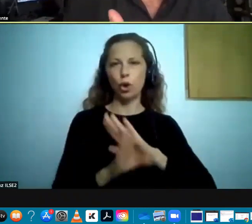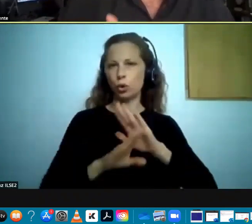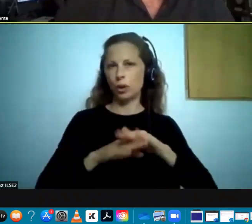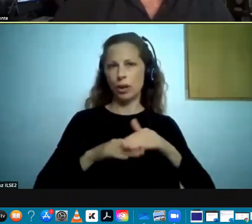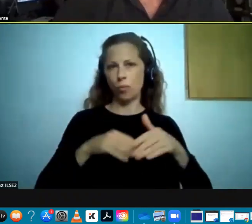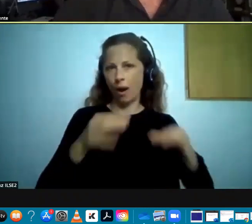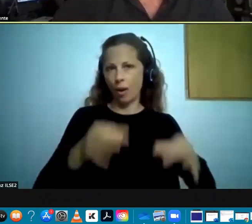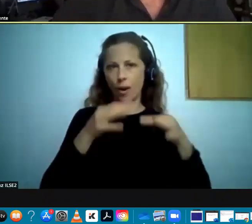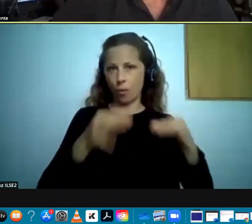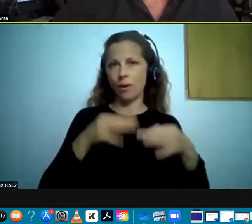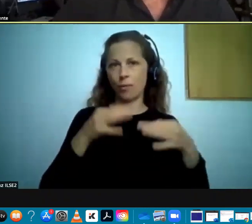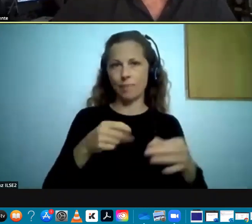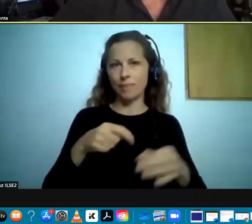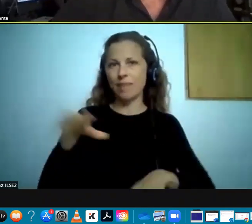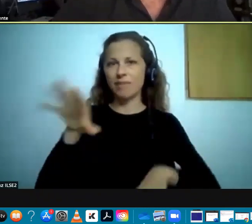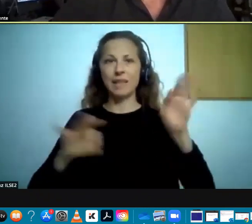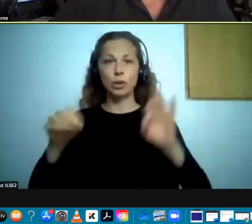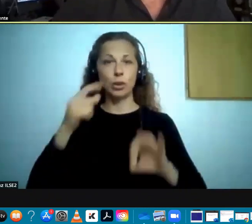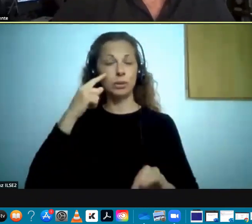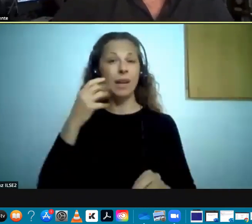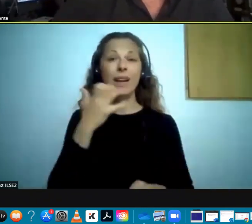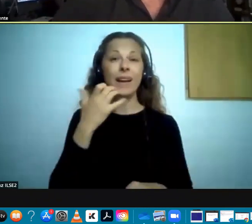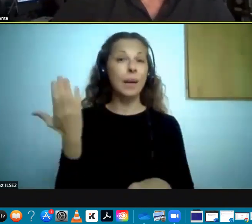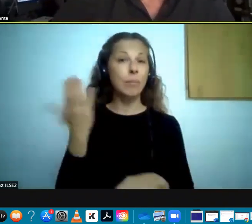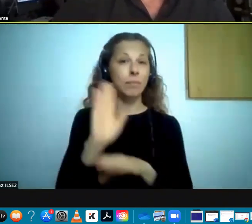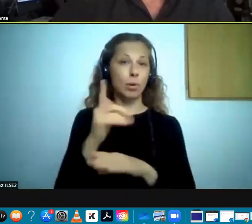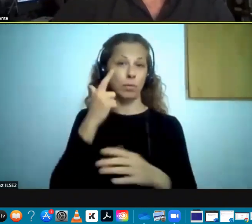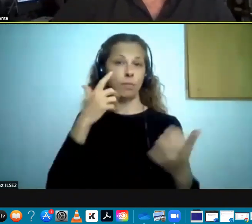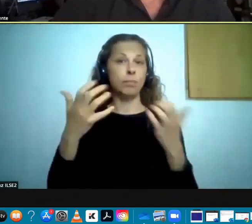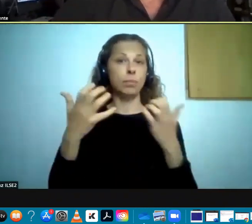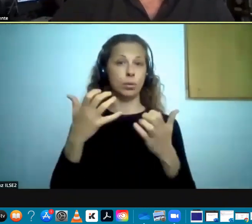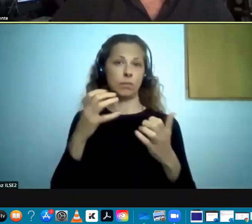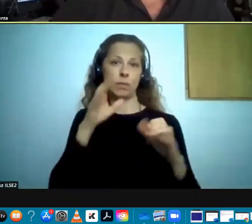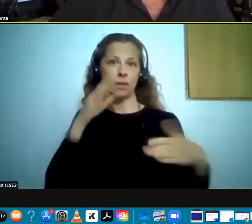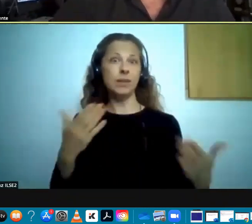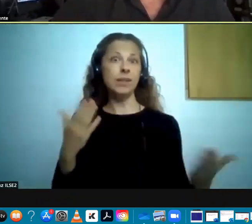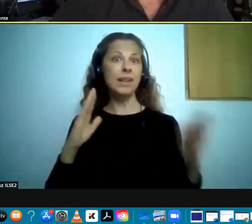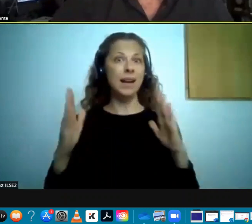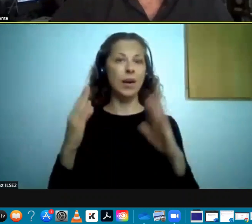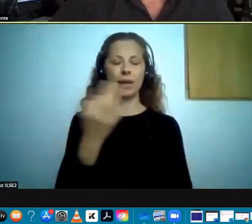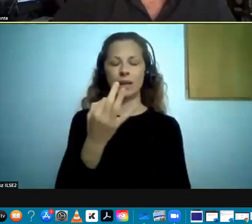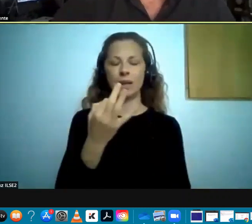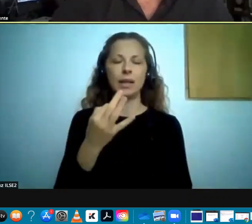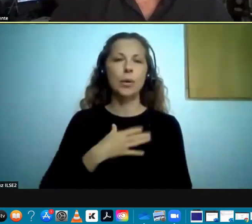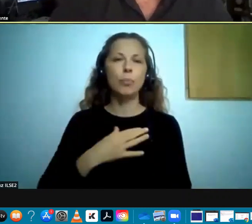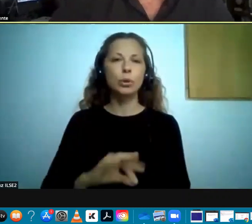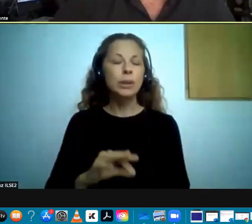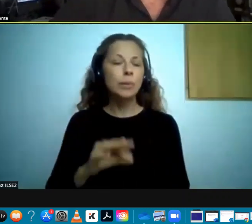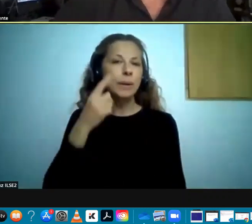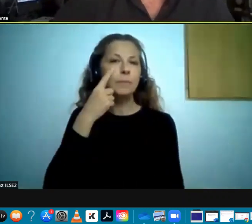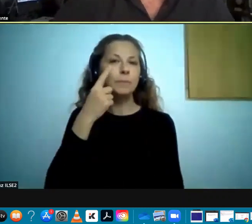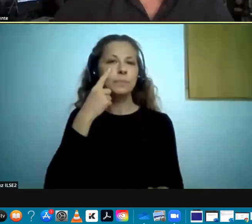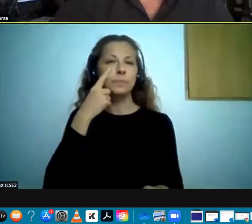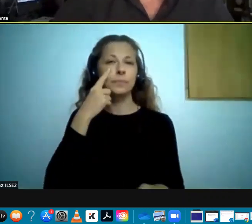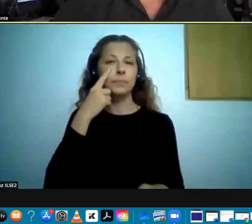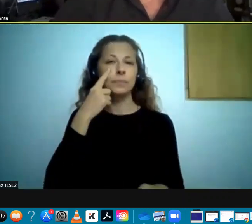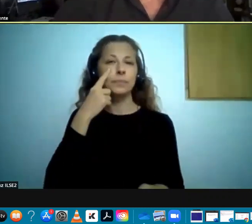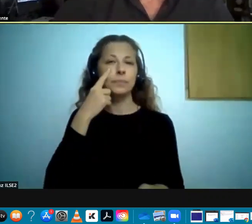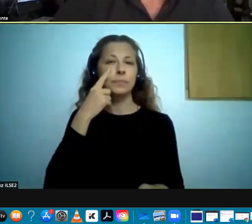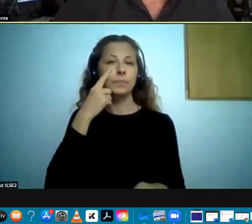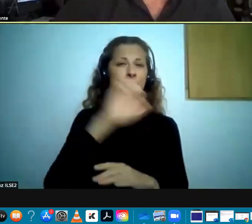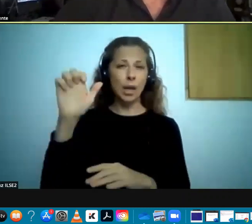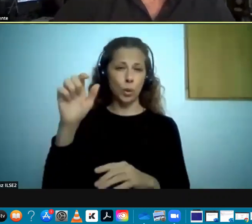Y el ejemplo más significativo en estos últimos tiempos es probablemente el del eurodiputado polaco Janusz